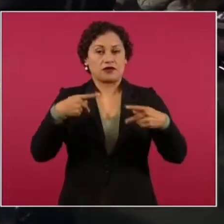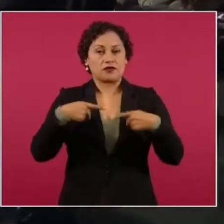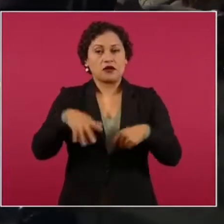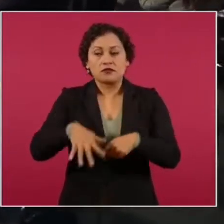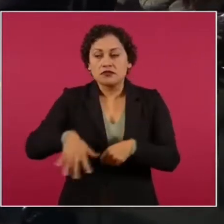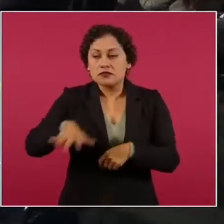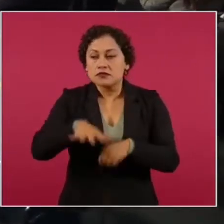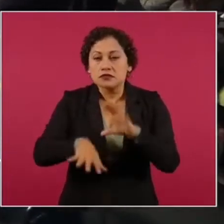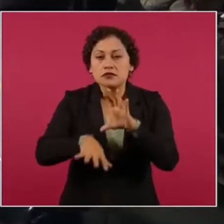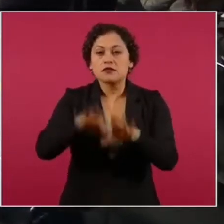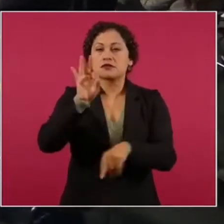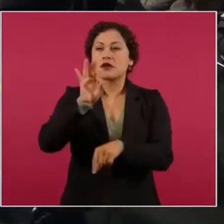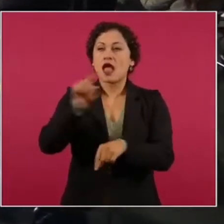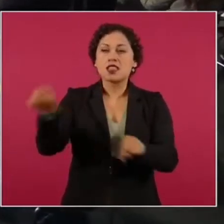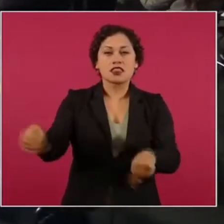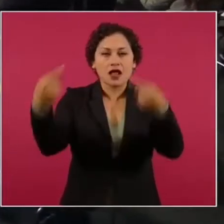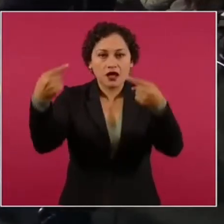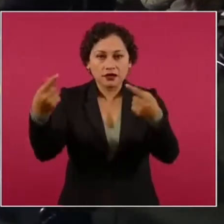confrontarnos.